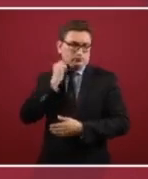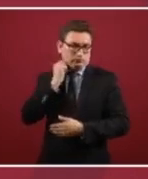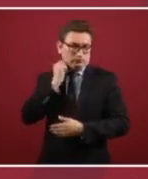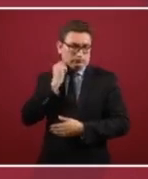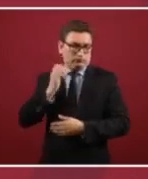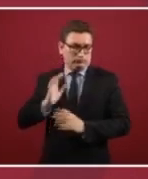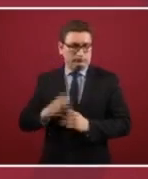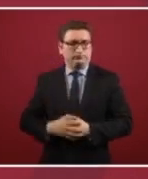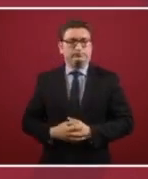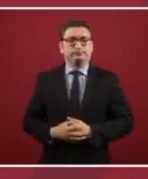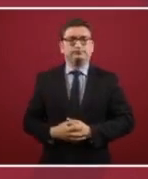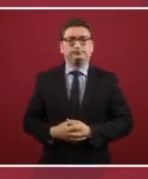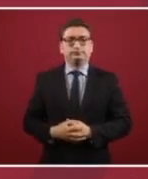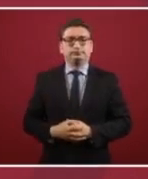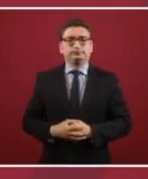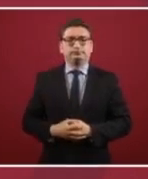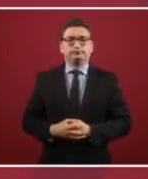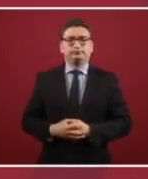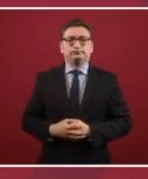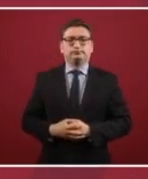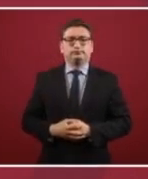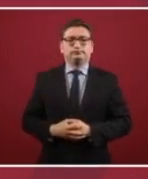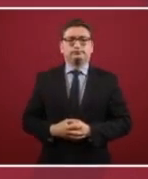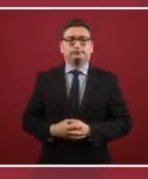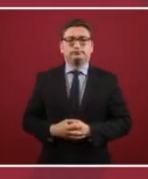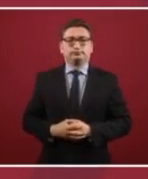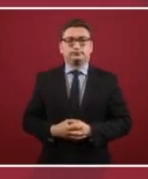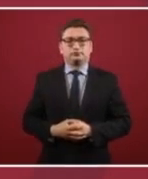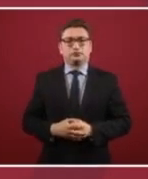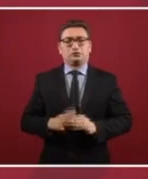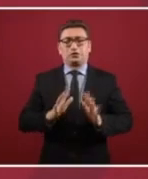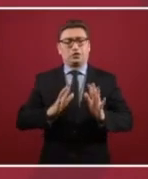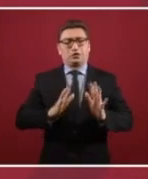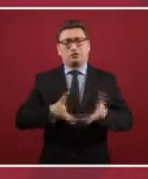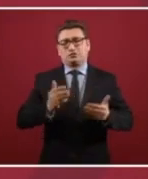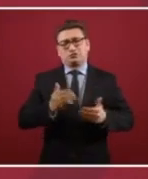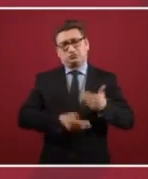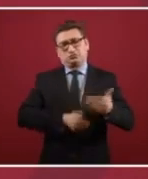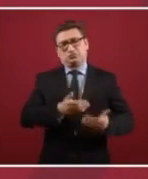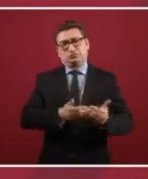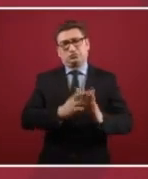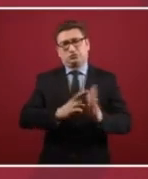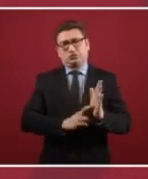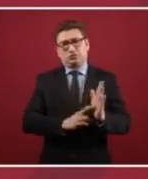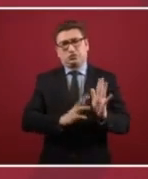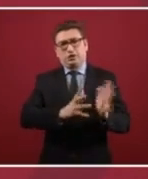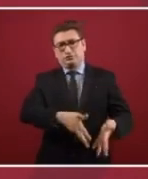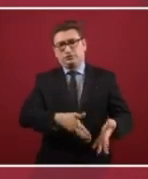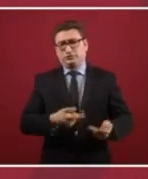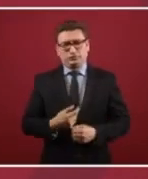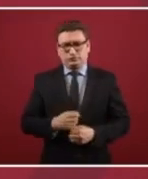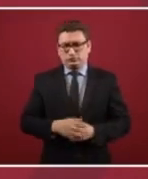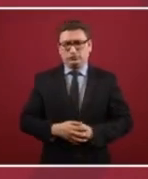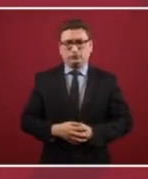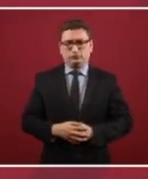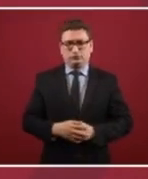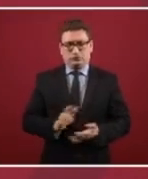el senado de la república eso es lo que establece el marco legal